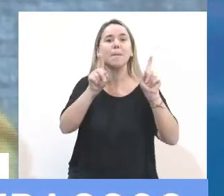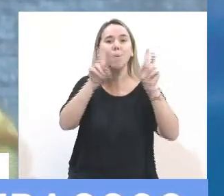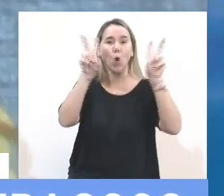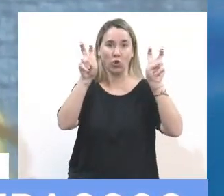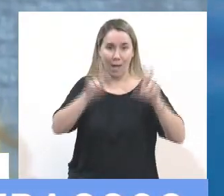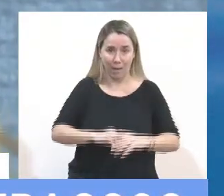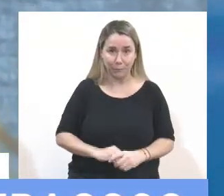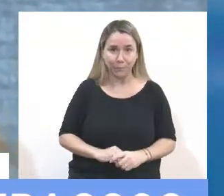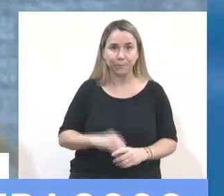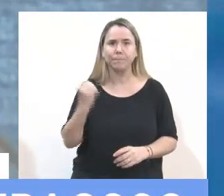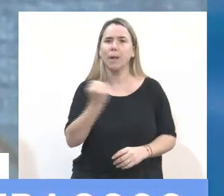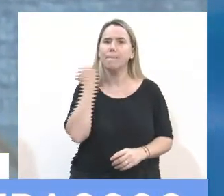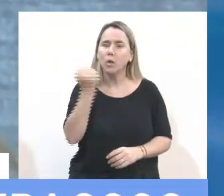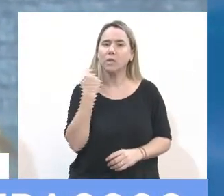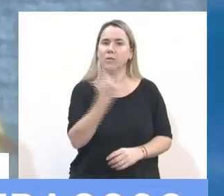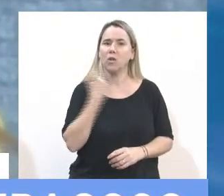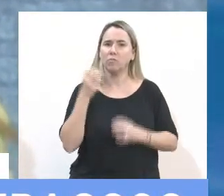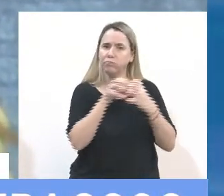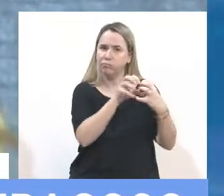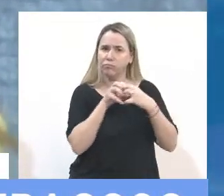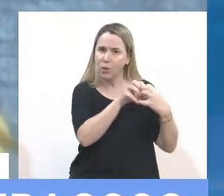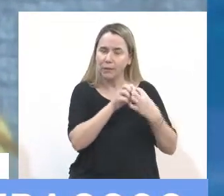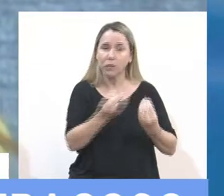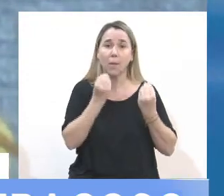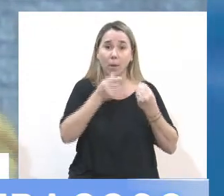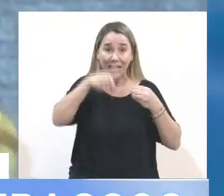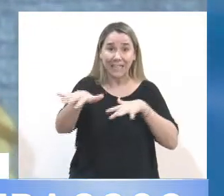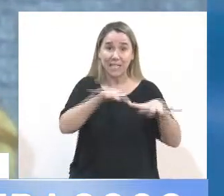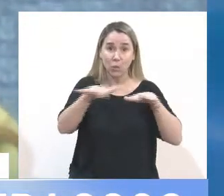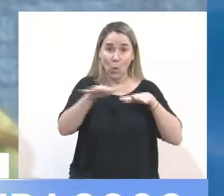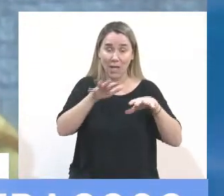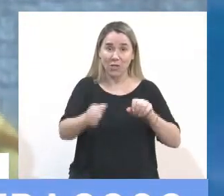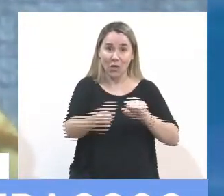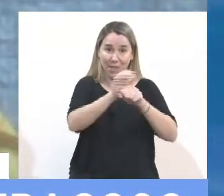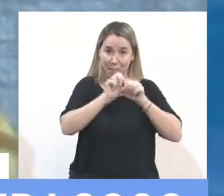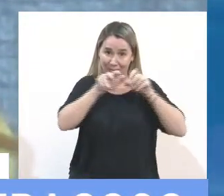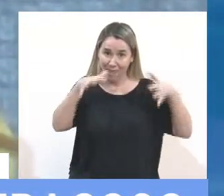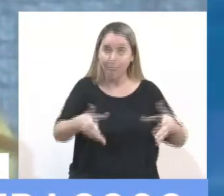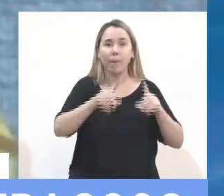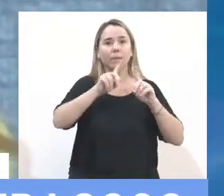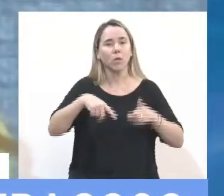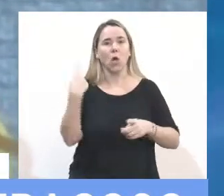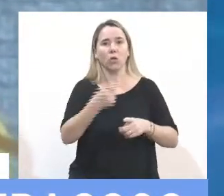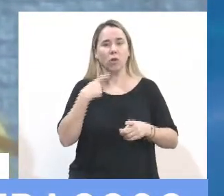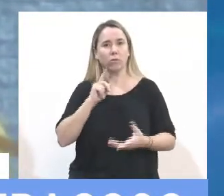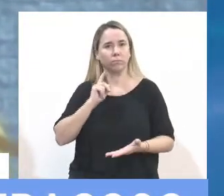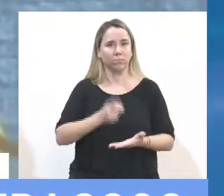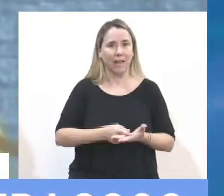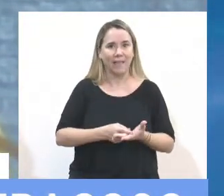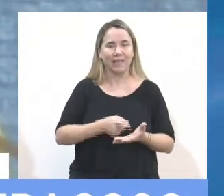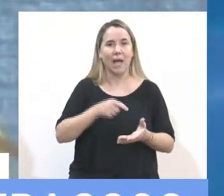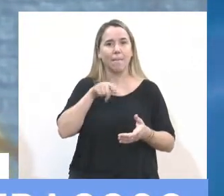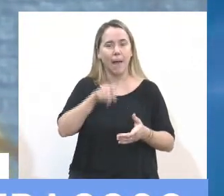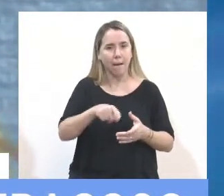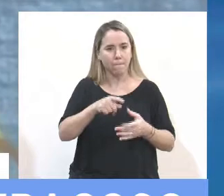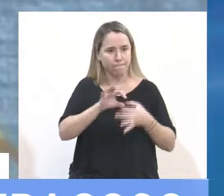Es muy importante que lo estemos debatiendo, sobre todo por este contexto, pero que hayamos logrado un dictamen unificado, la verdad que es un